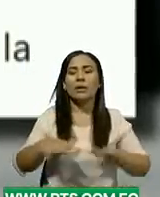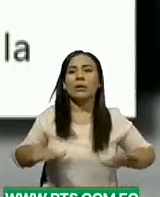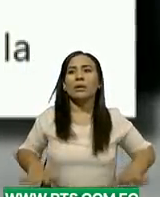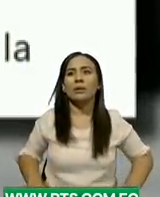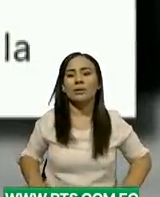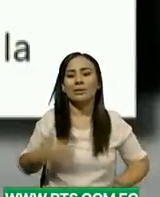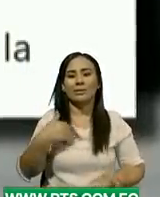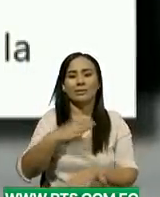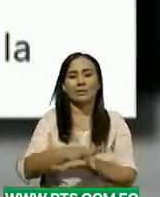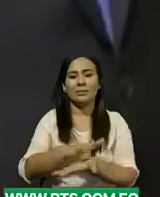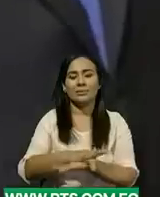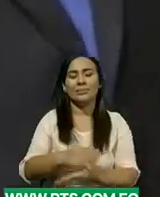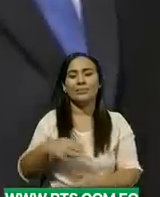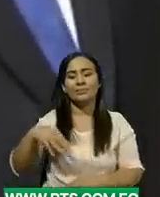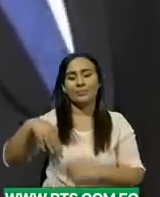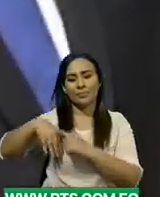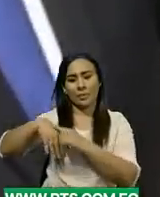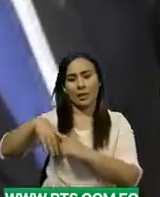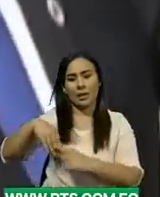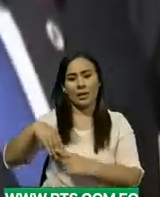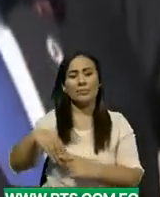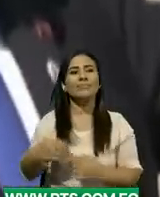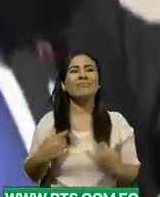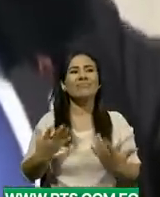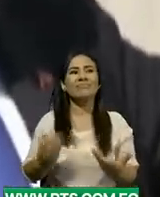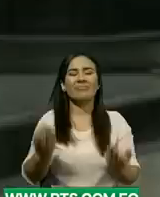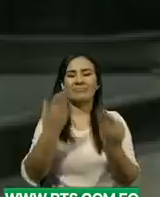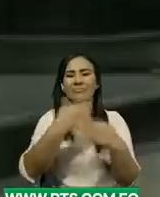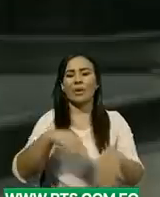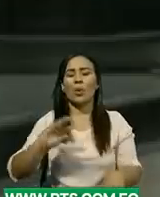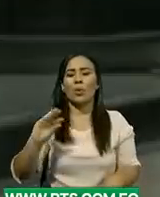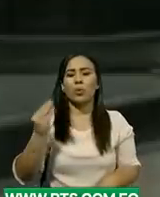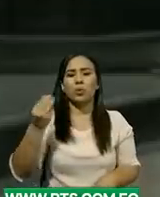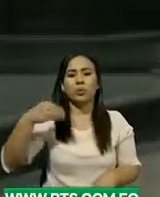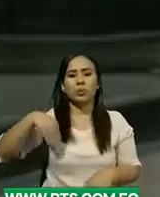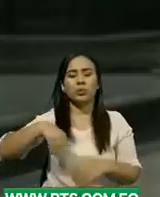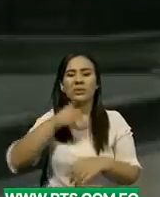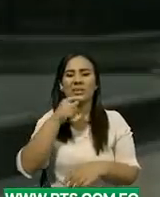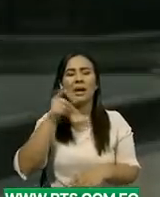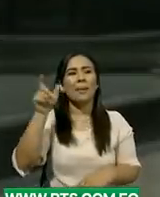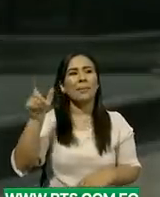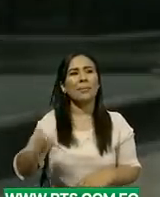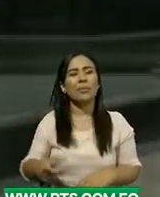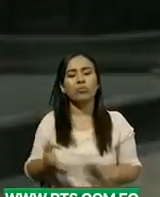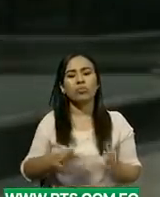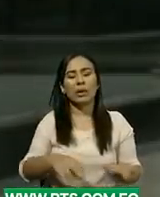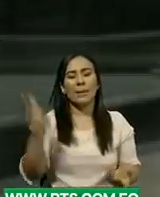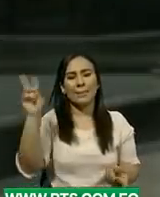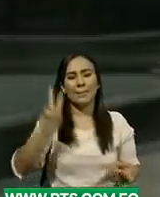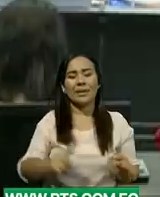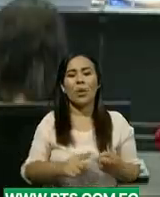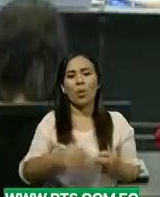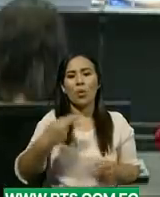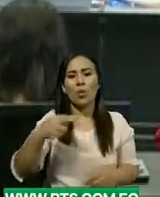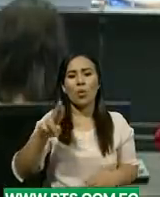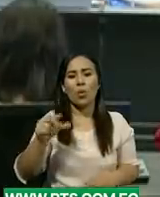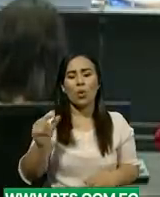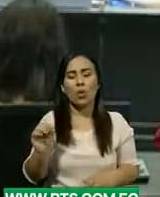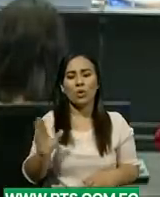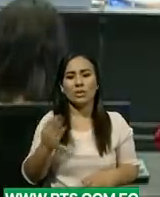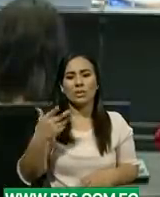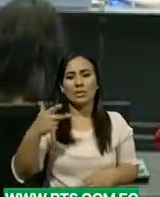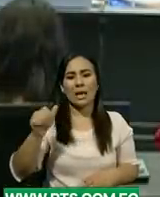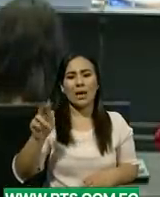de América del Sur. PROSUR busca poner fin a la UNASUR creado por el difunto mandatario venezolano Hugo Chávez. El